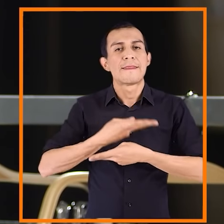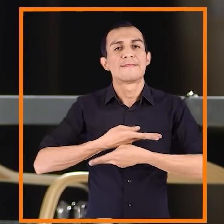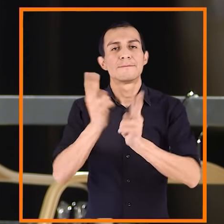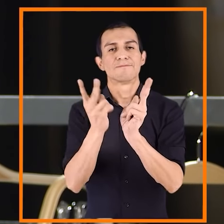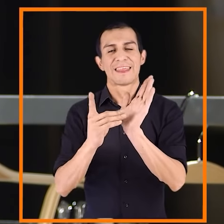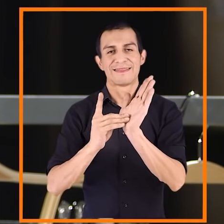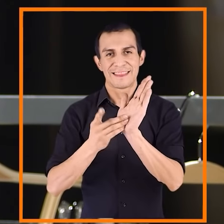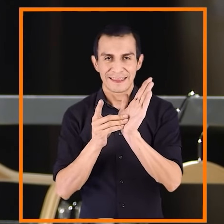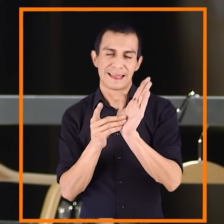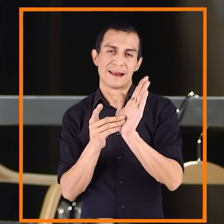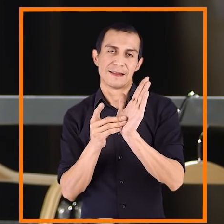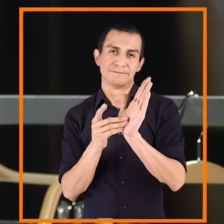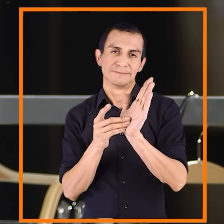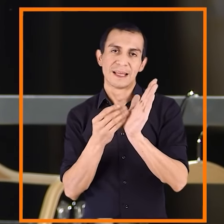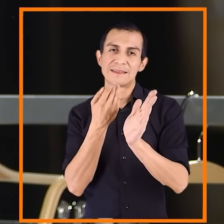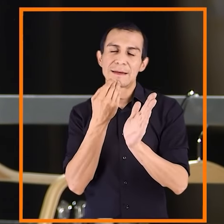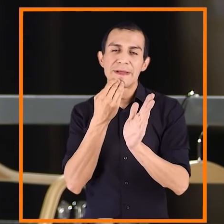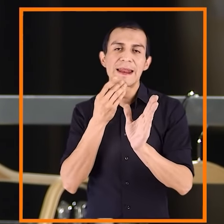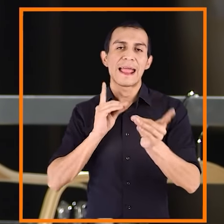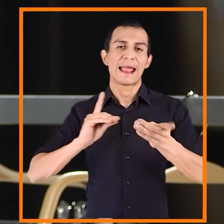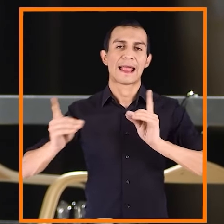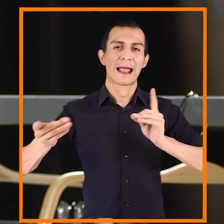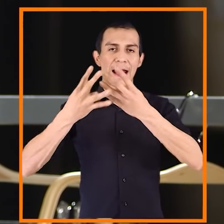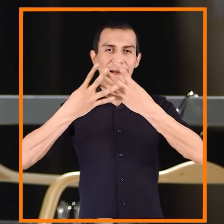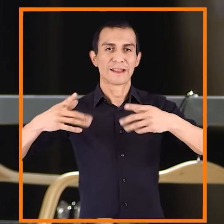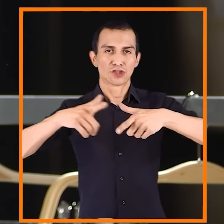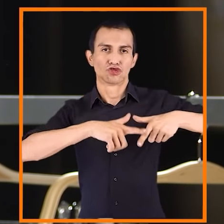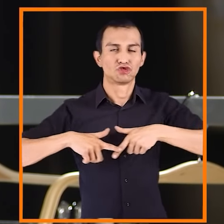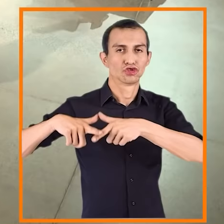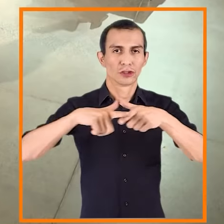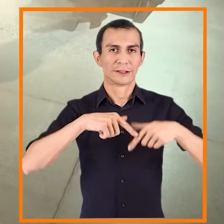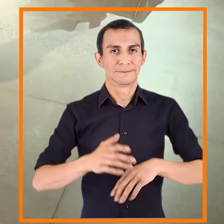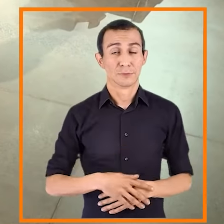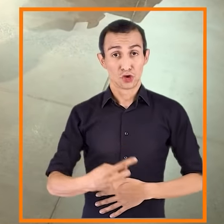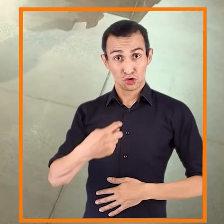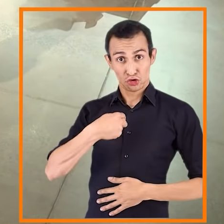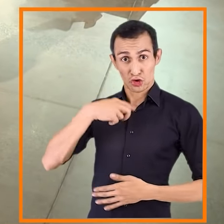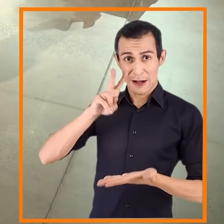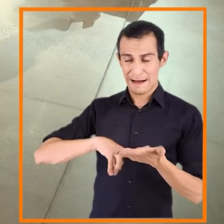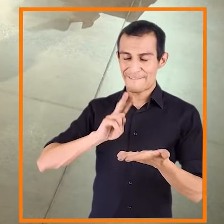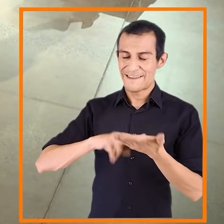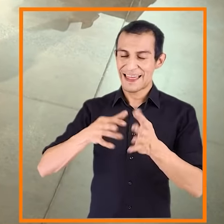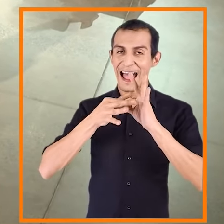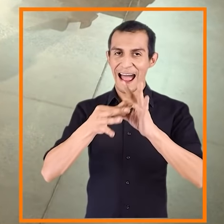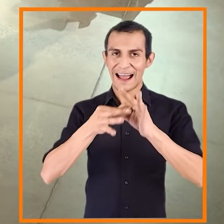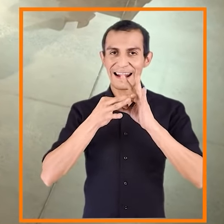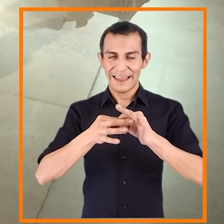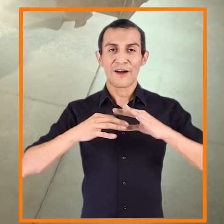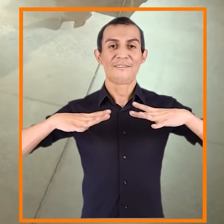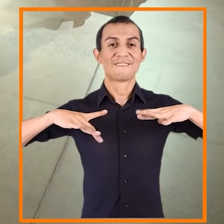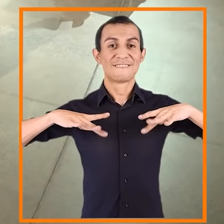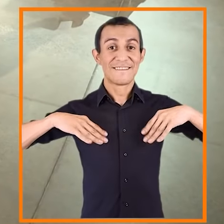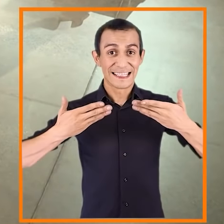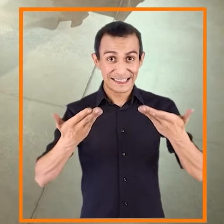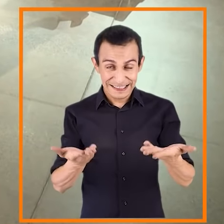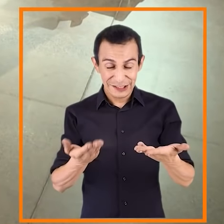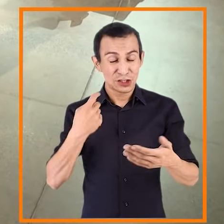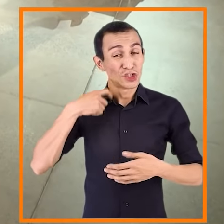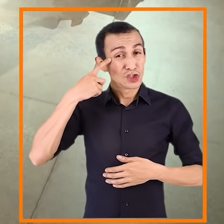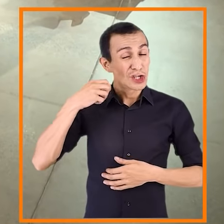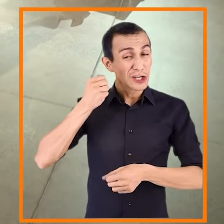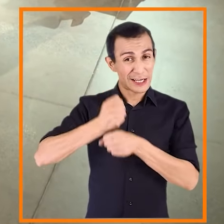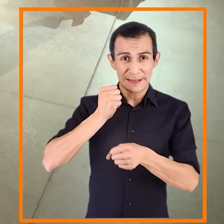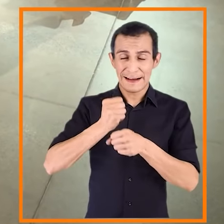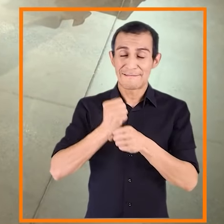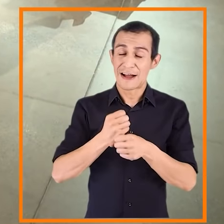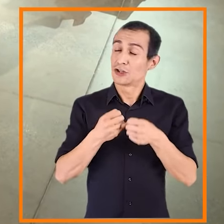digital. Por un lado SEO y SEM y por otro lado gestión de redes sociales. Yo la verdad que les agradezco, las felicito, creo